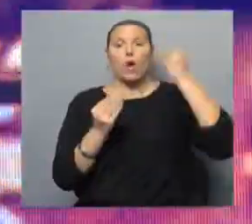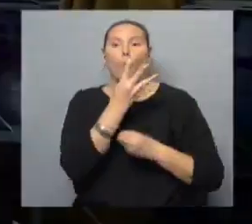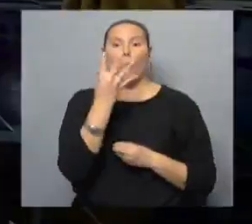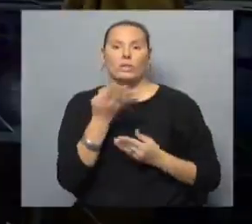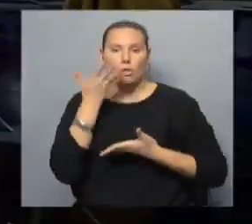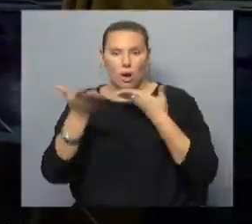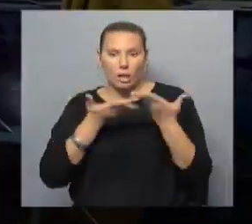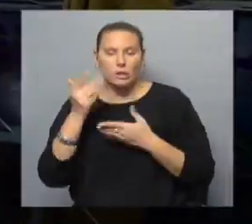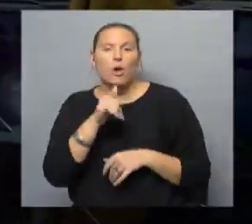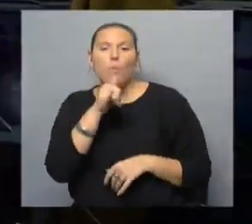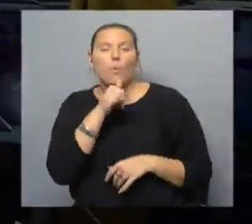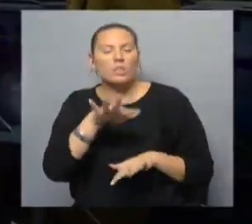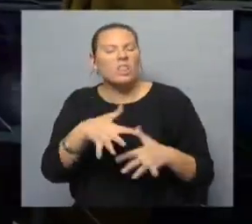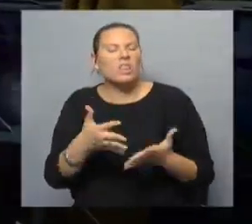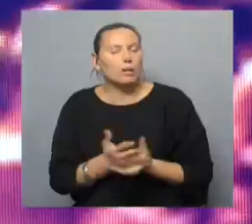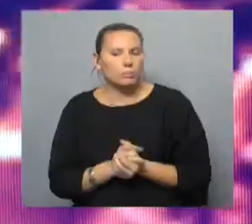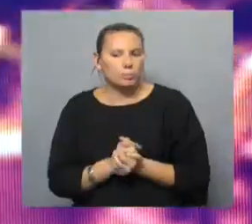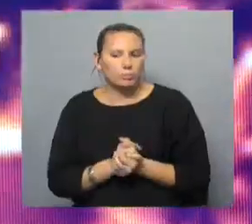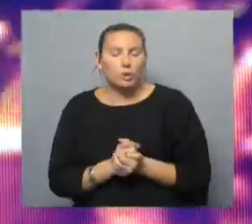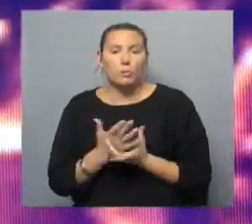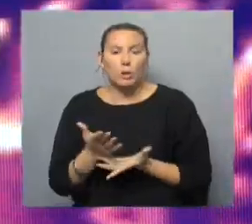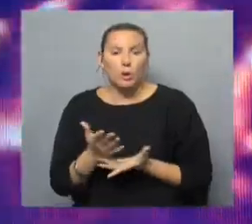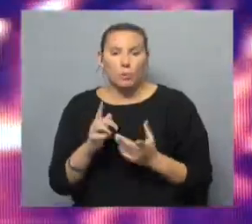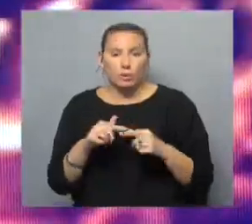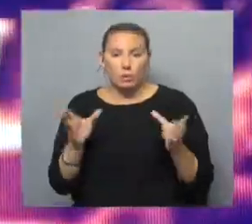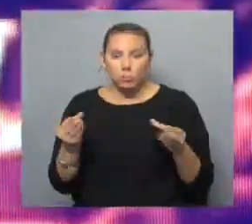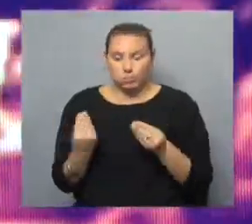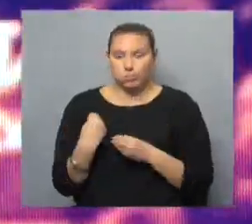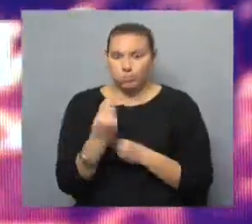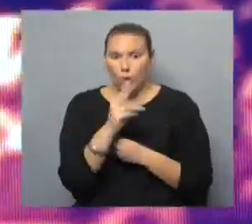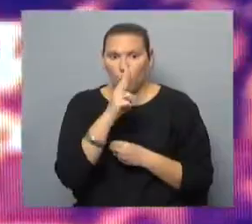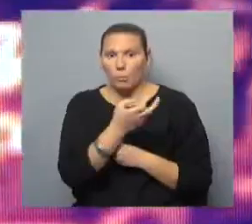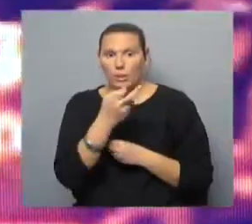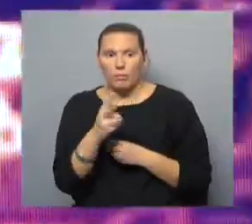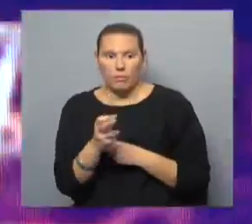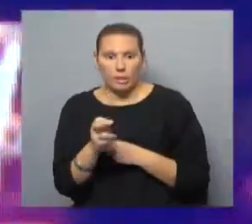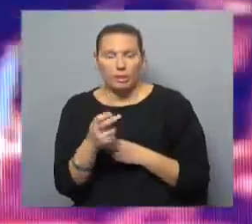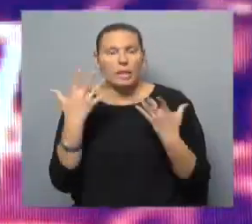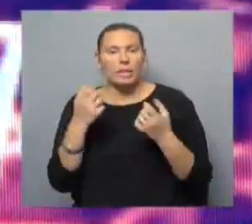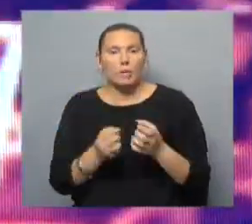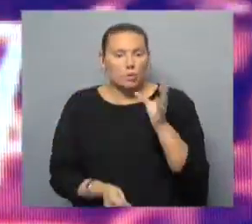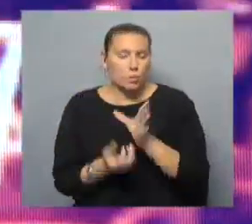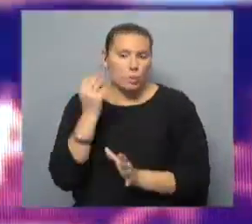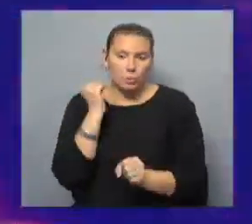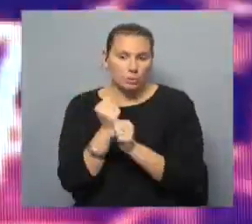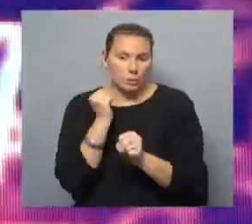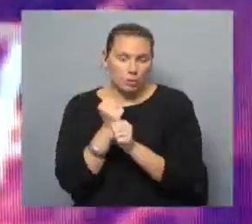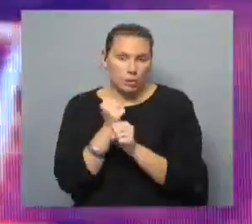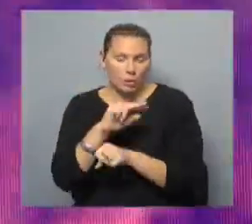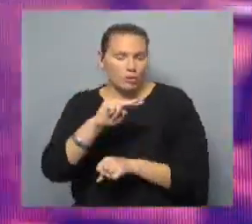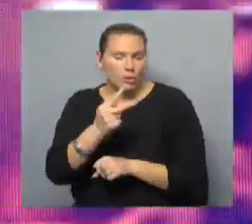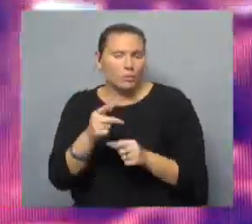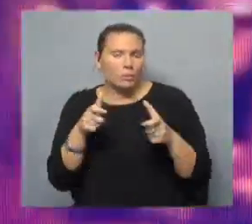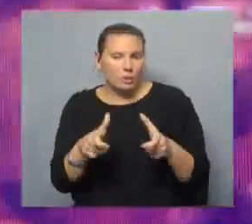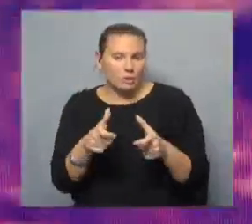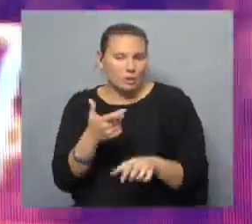canciones. Cuéntenos de qué trata este EP. Bueno, cuando Gino se incorpora a la banda en 2020, queríamos lanzar un nuevo trabajo, que este vendría a ser el segundo trabajo